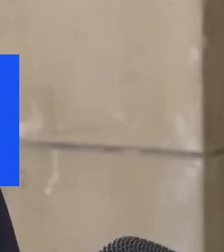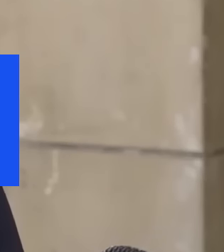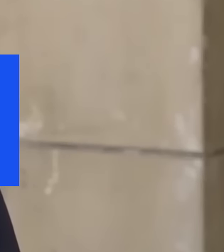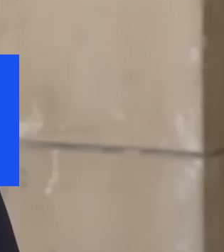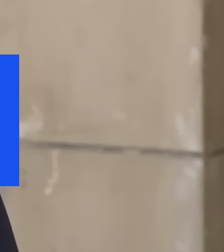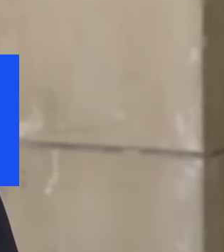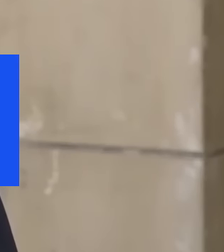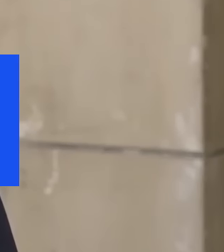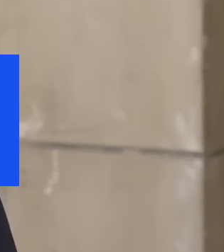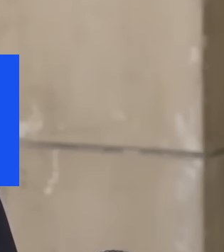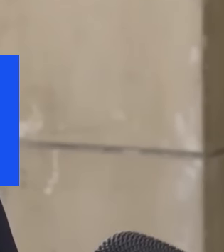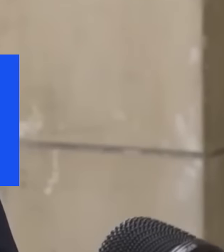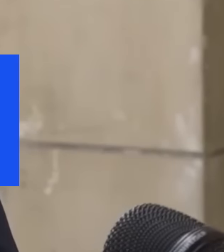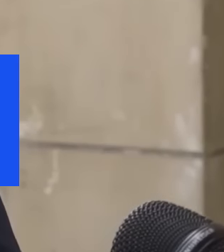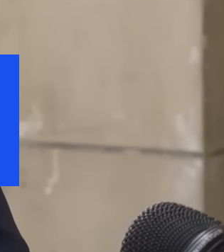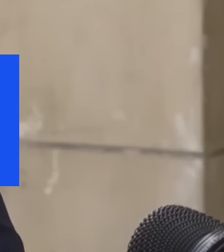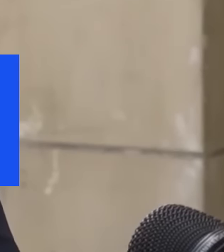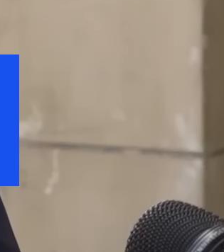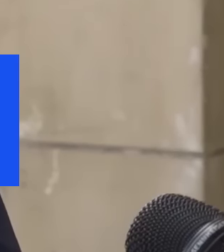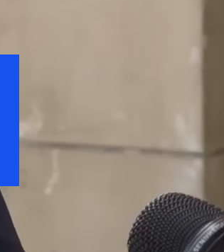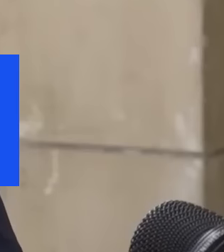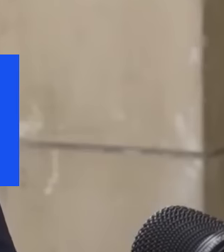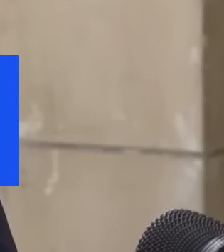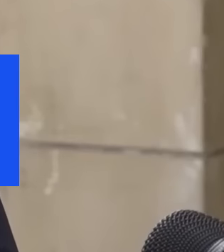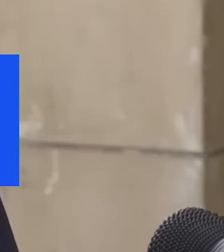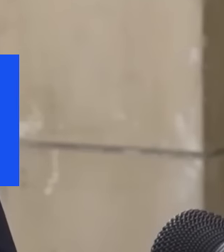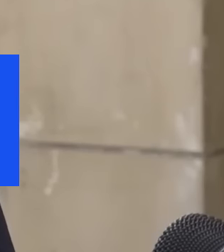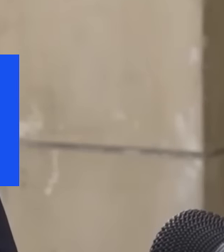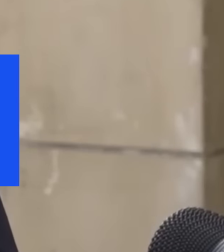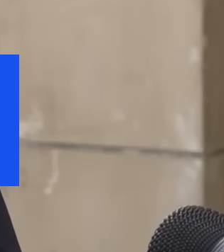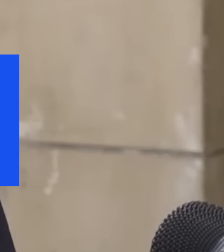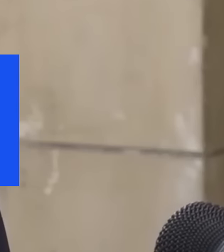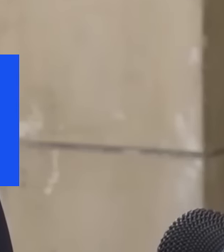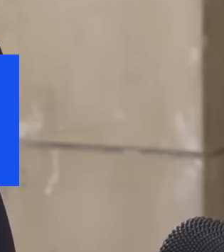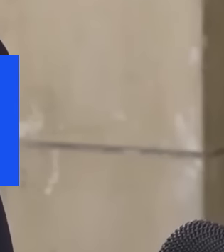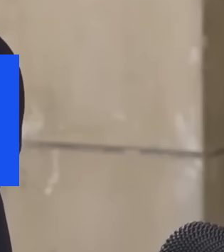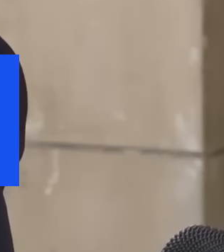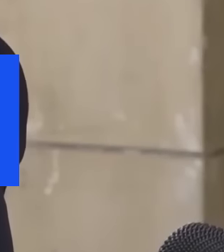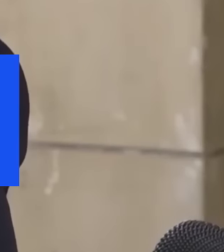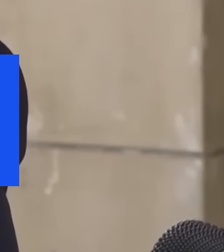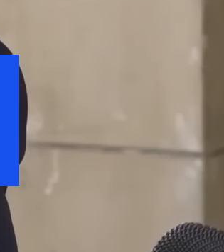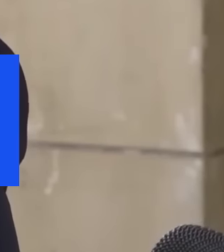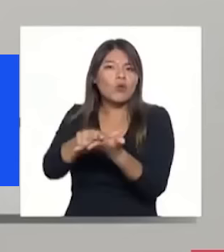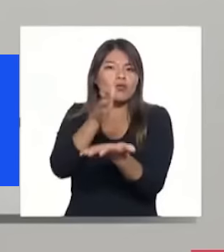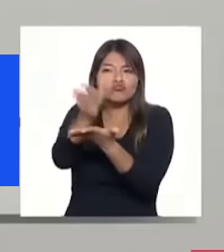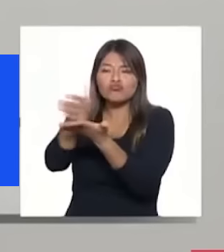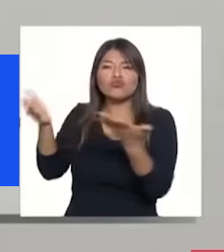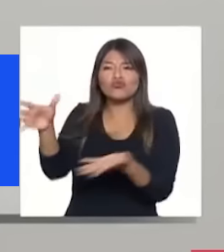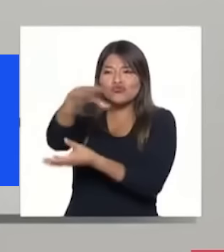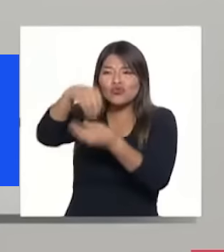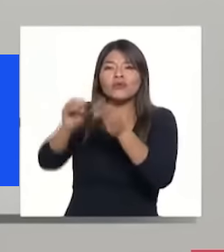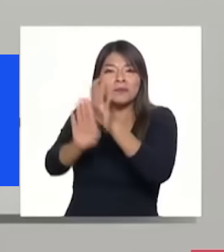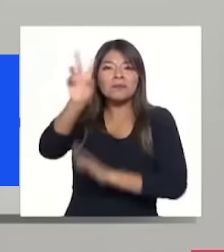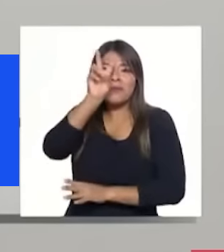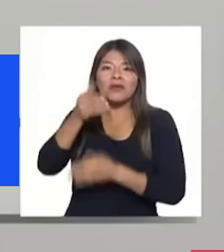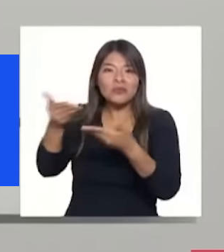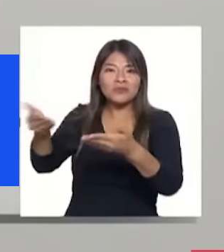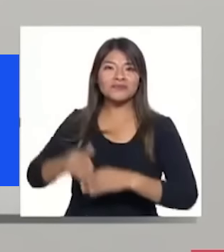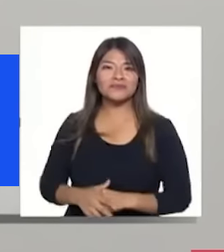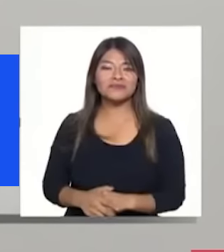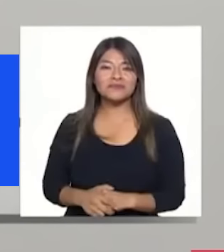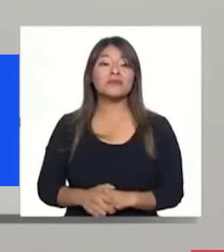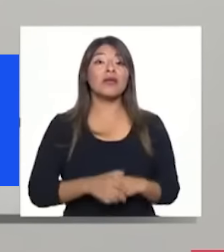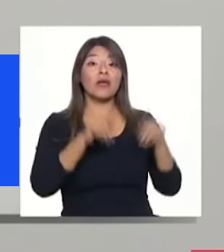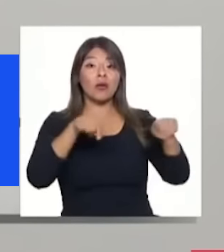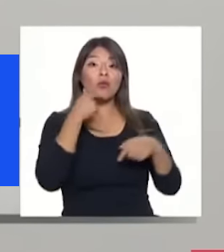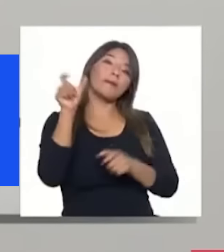se inventó un país donde todo es paz, armonía y prosperidad gracias a él. Hoy muchos empresarios